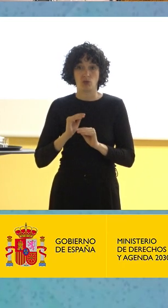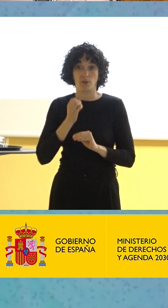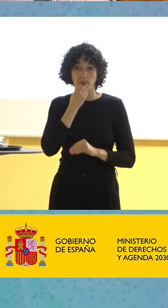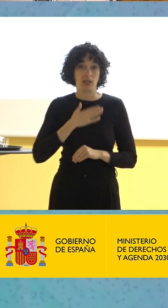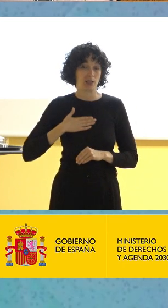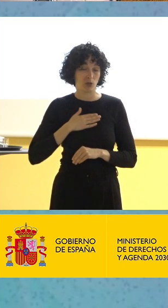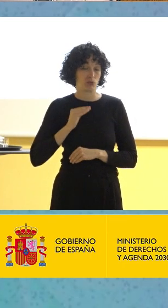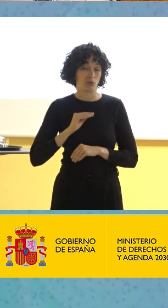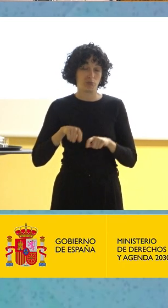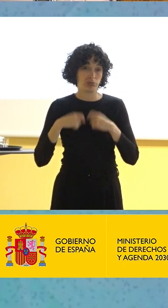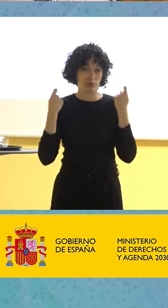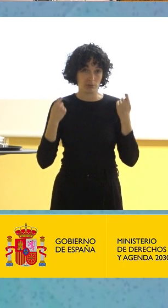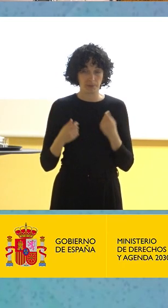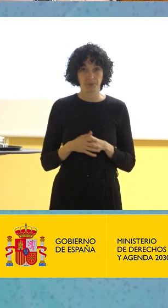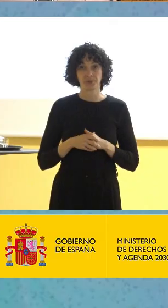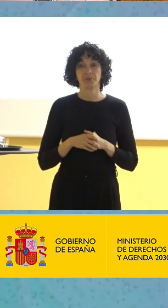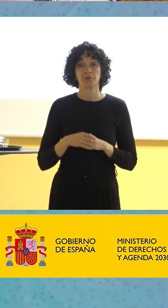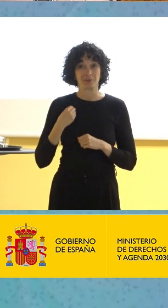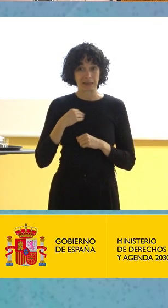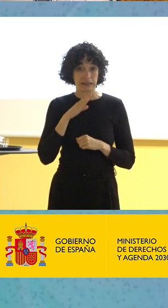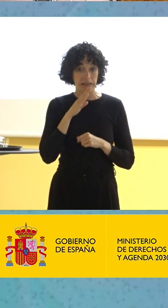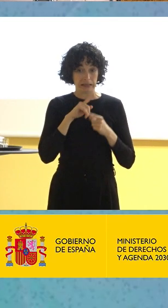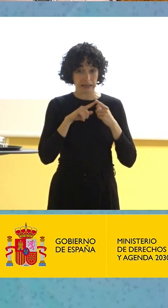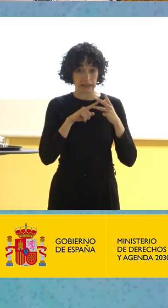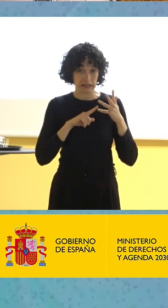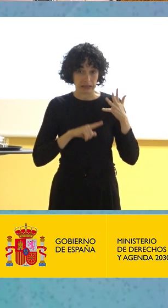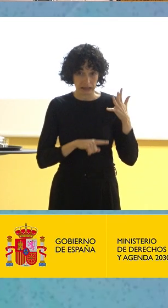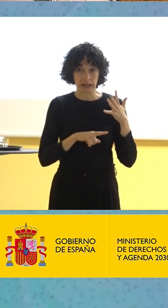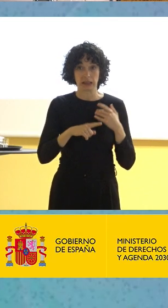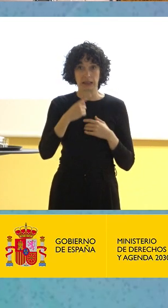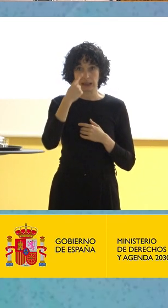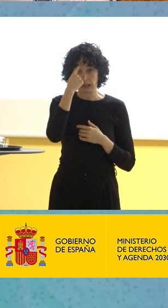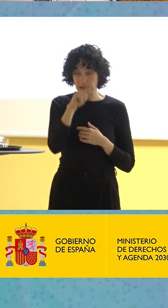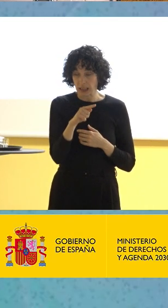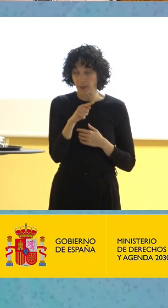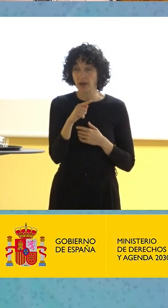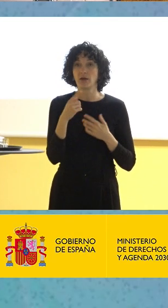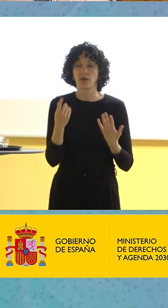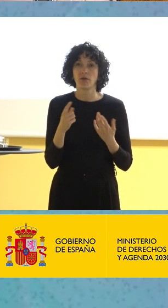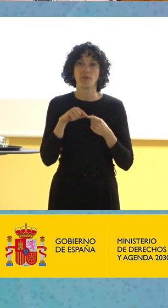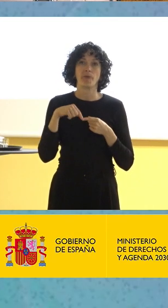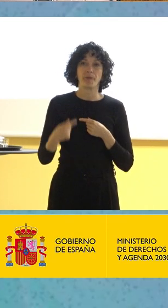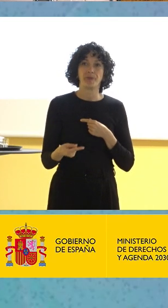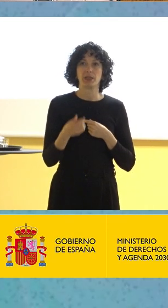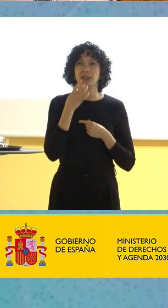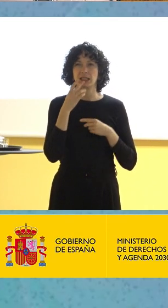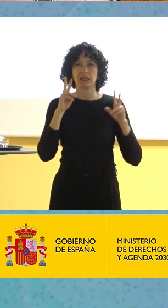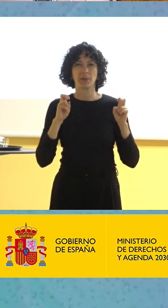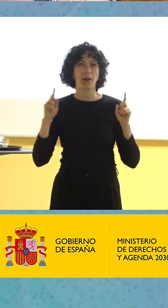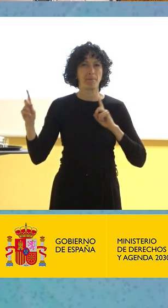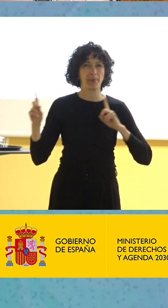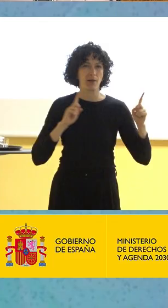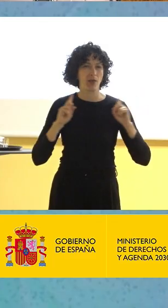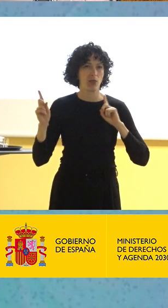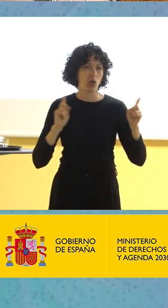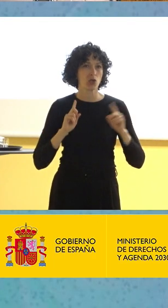pues precisamente, ¿no?, tener en cuenta todos estos aspectos y estos desafíos nos da lugar a pensar en que cuando hablamos de prevención no solo podemos